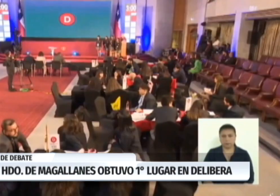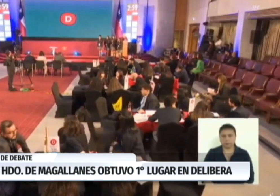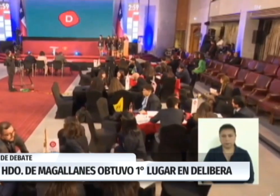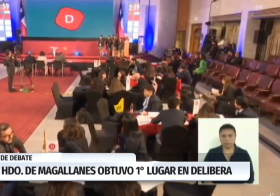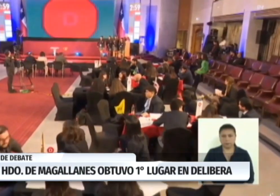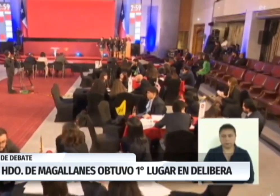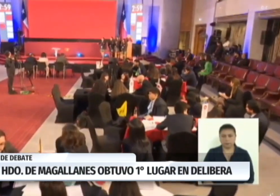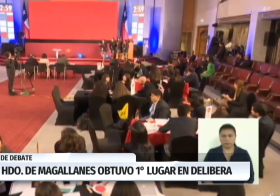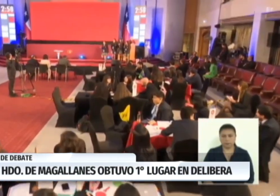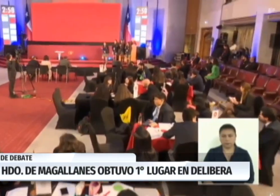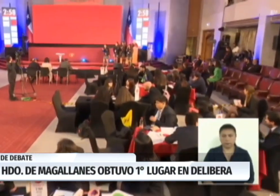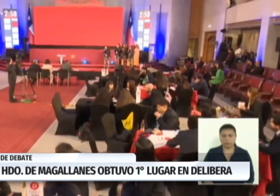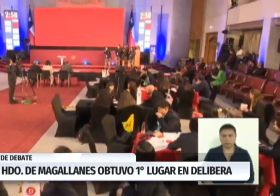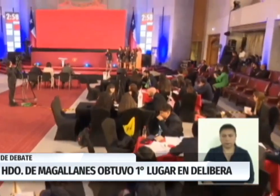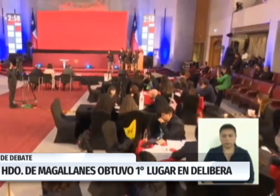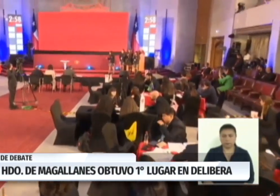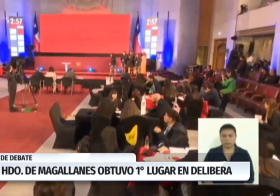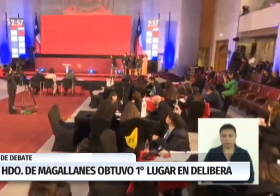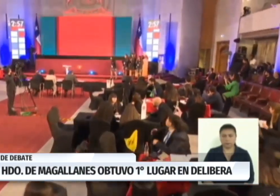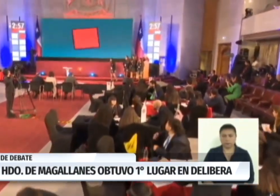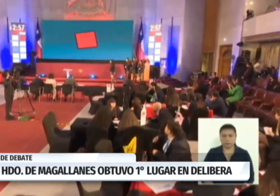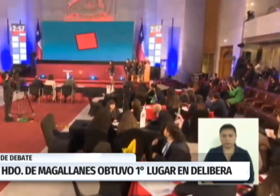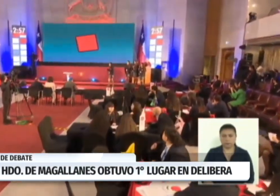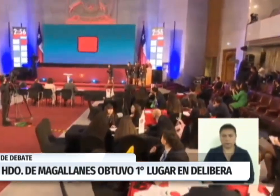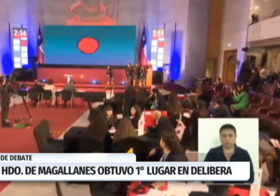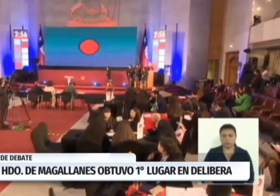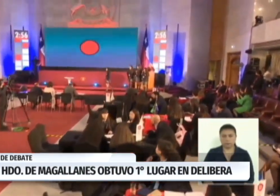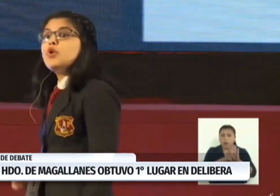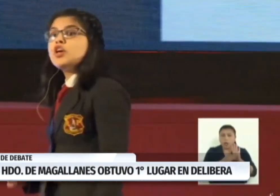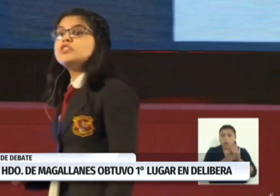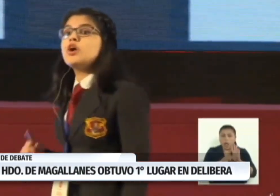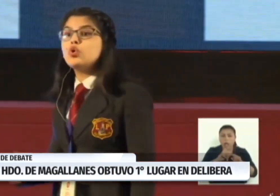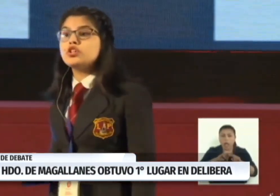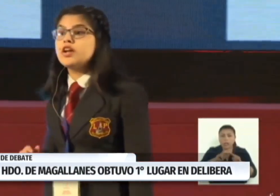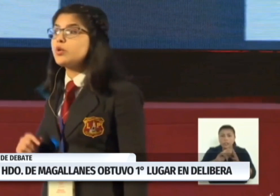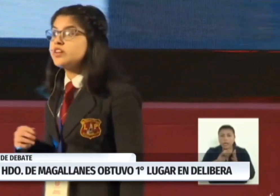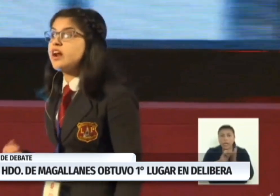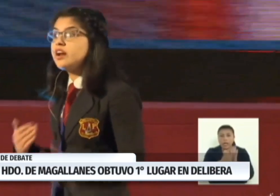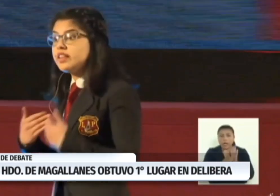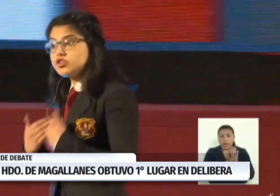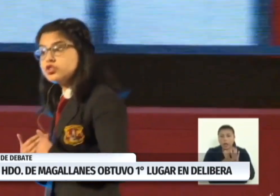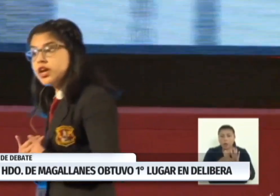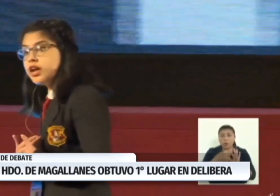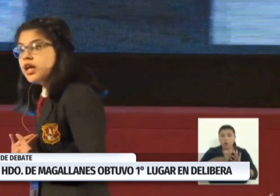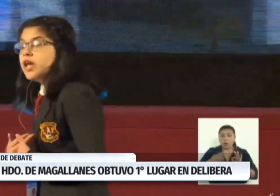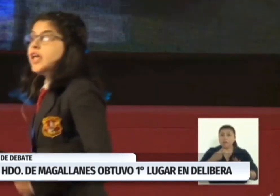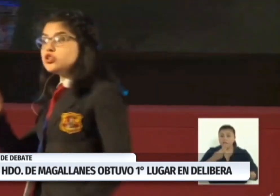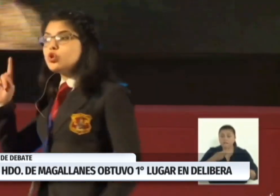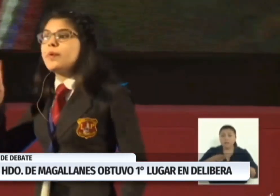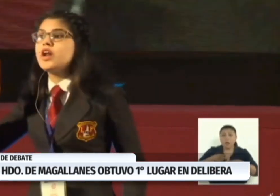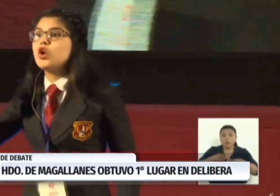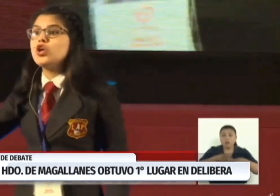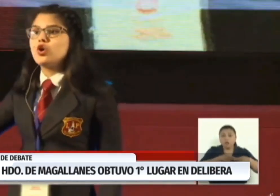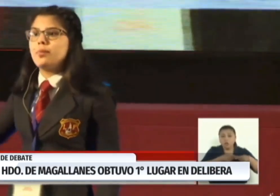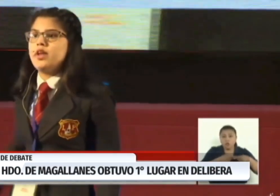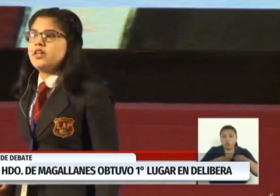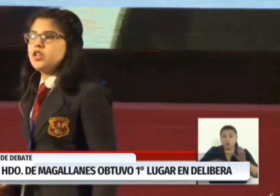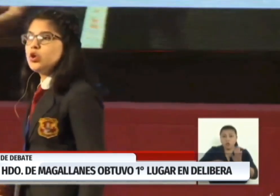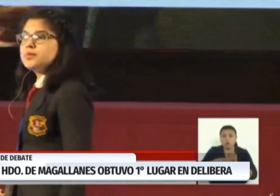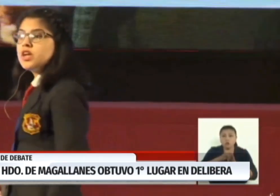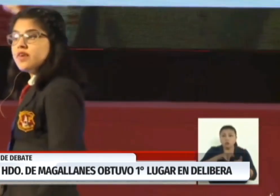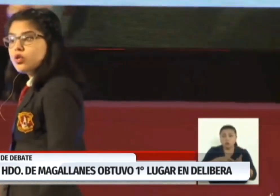acuerdo. Era el inicio de una exitosa jornada para las escolares del Liceo Hernando de Magallanes